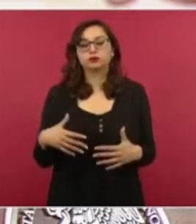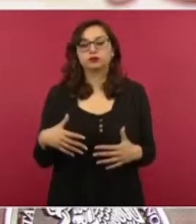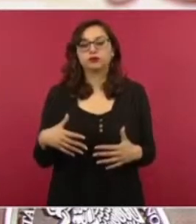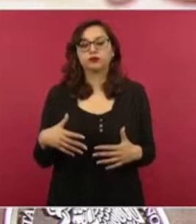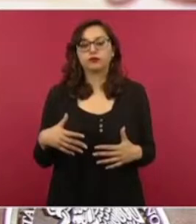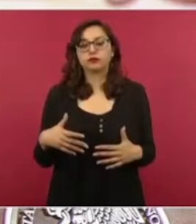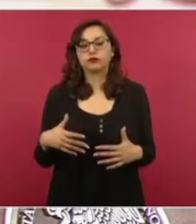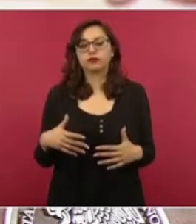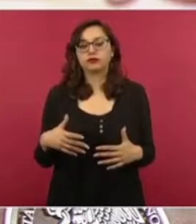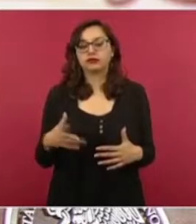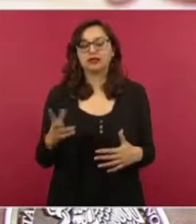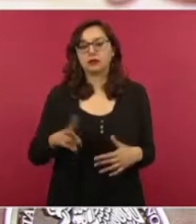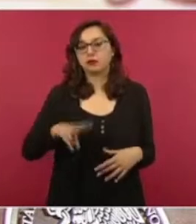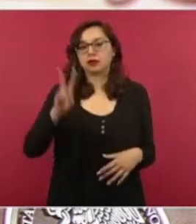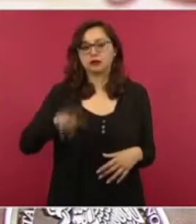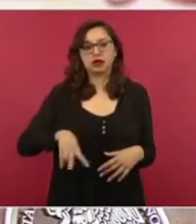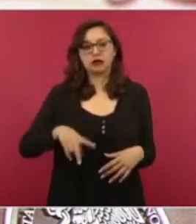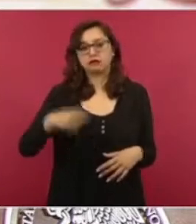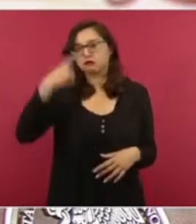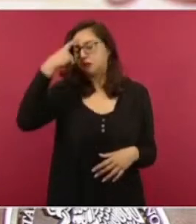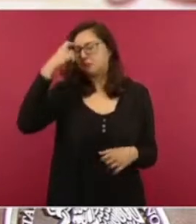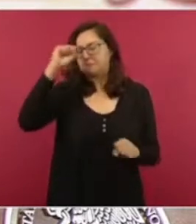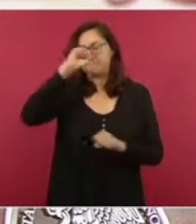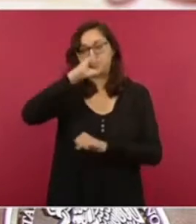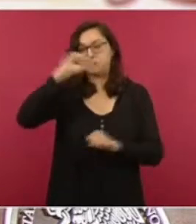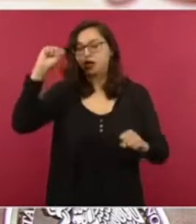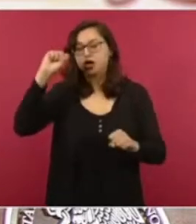más irracional.